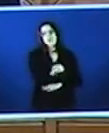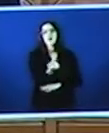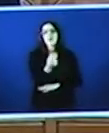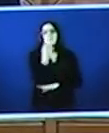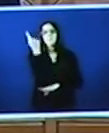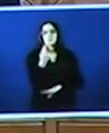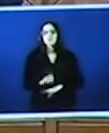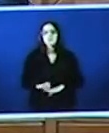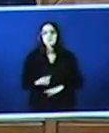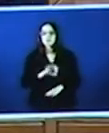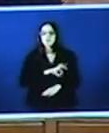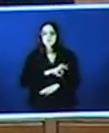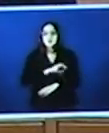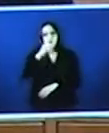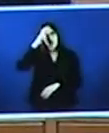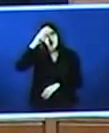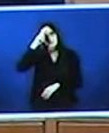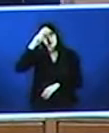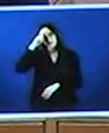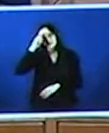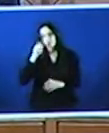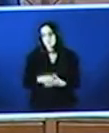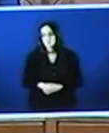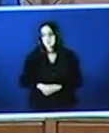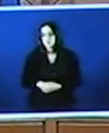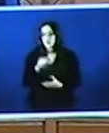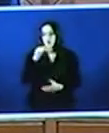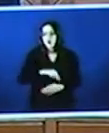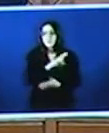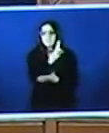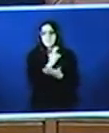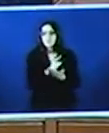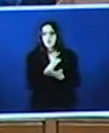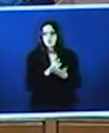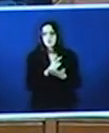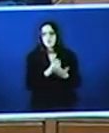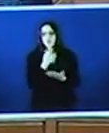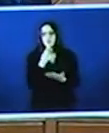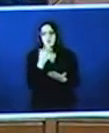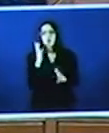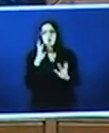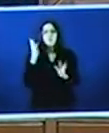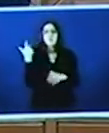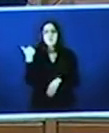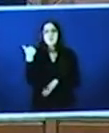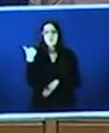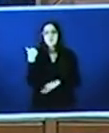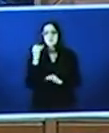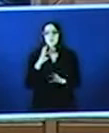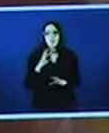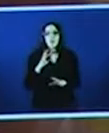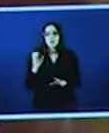señor Rodríguez Zapatero. Mire, señoría, hoxe sale nun xornal cando se capitalizou a banca no